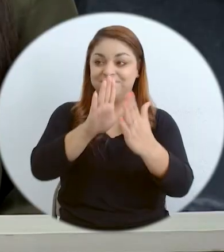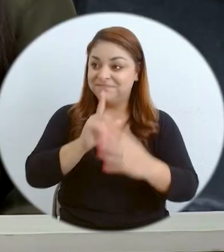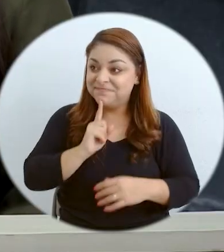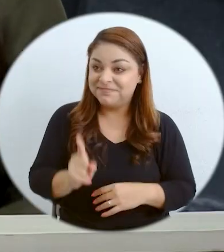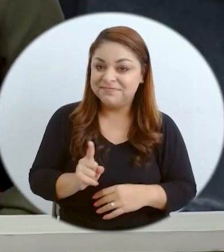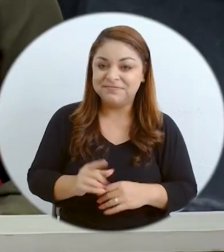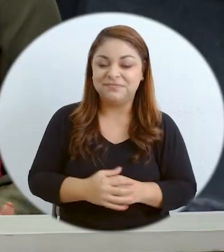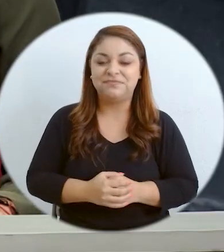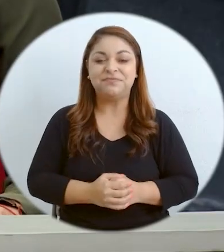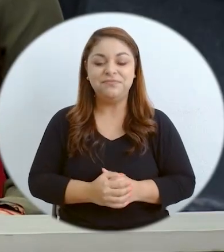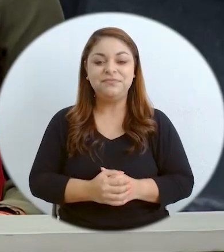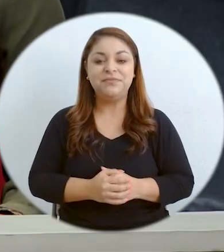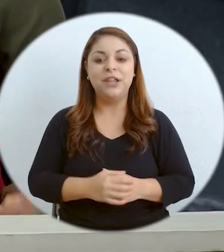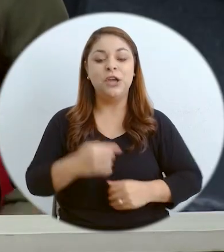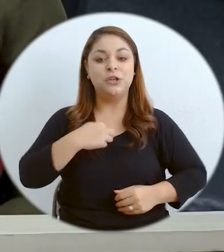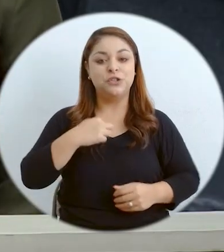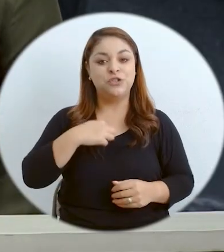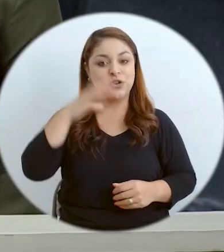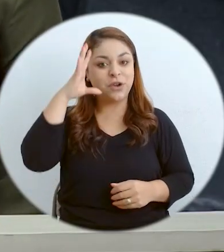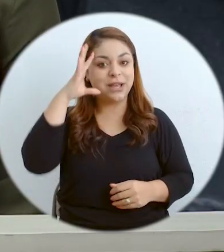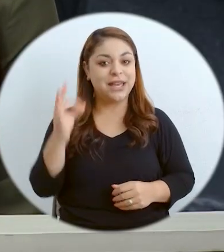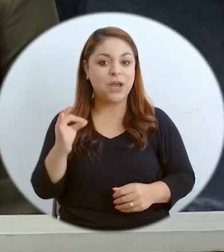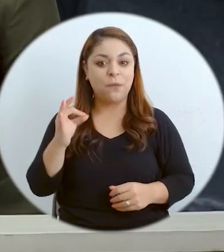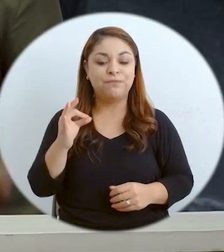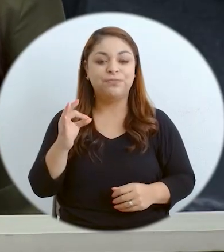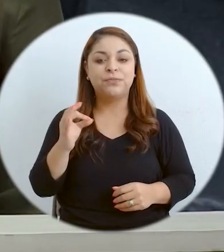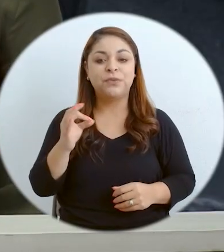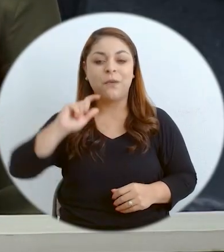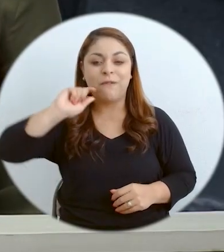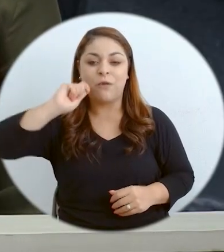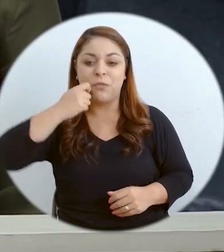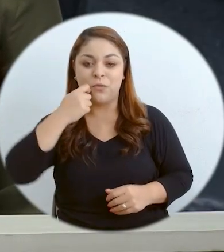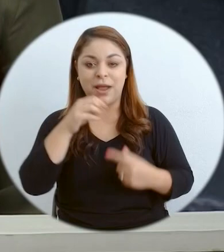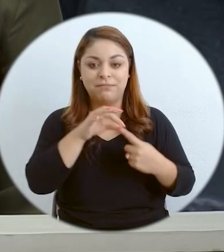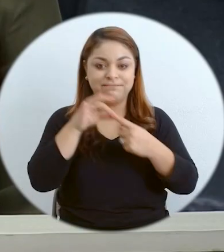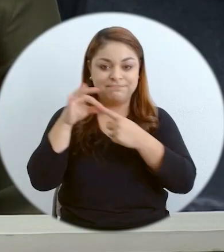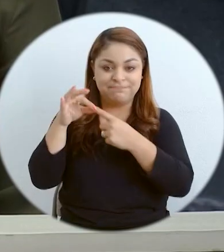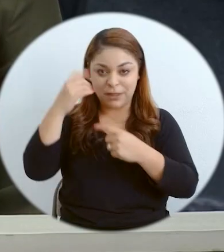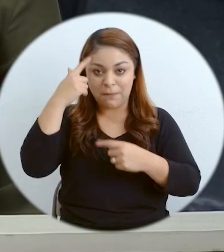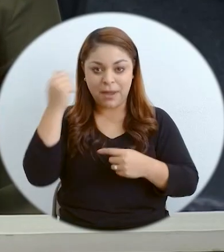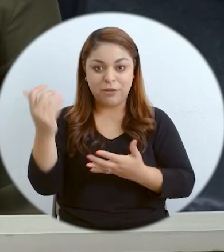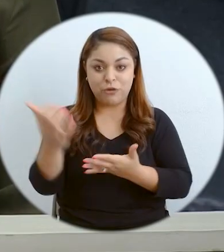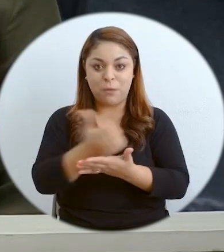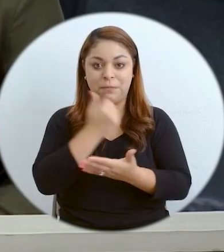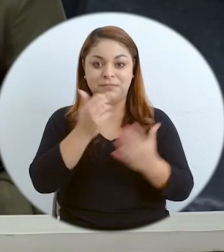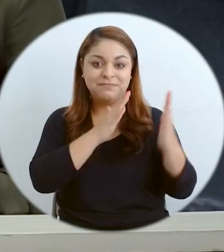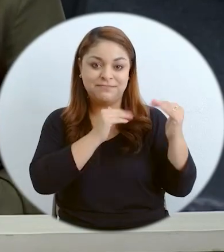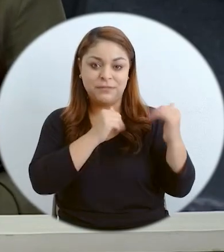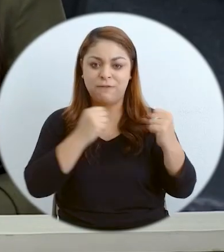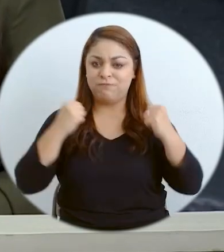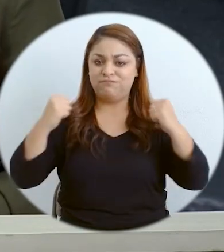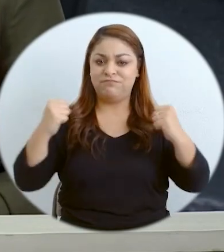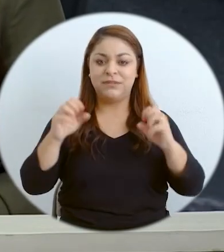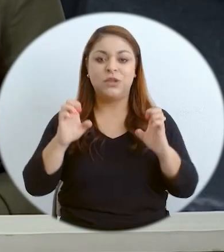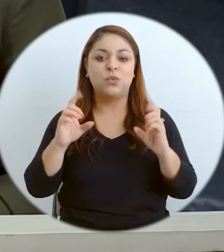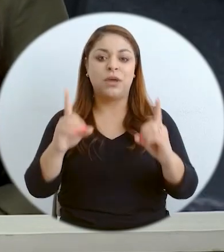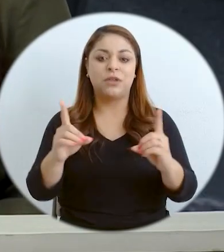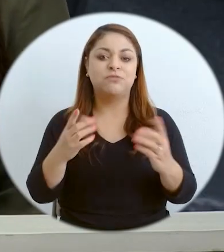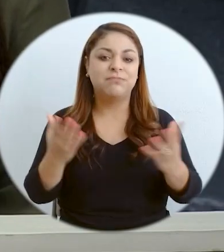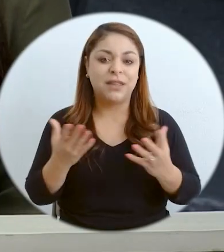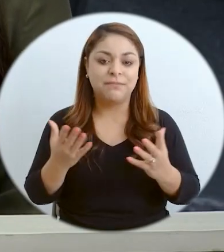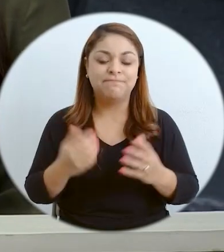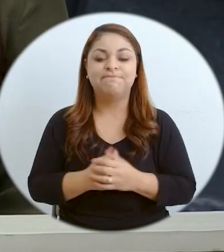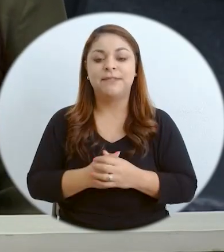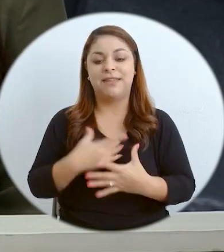creo que la fórmula principal para recuperar la esperanza y fortalecer la educación